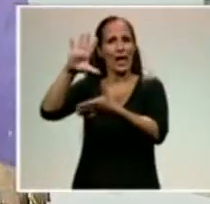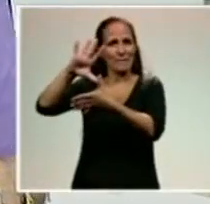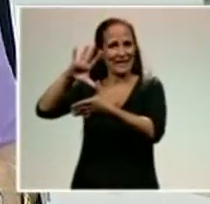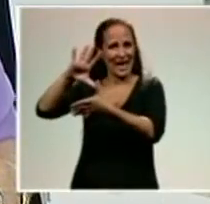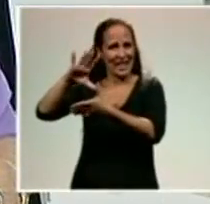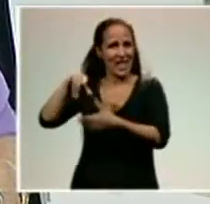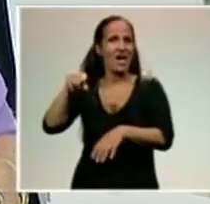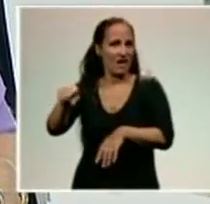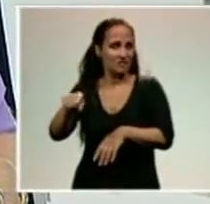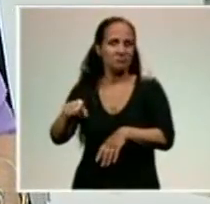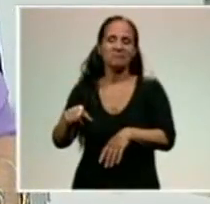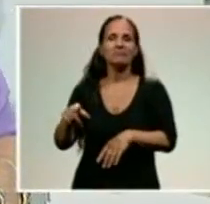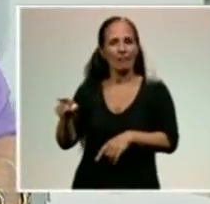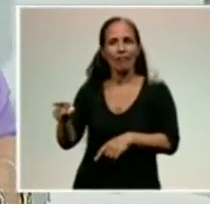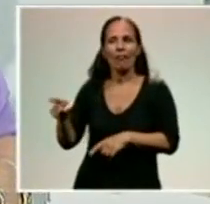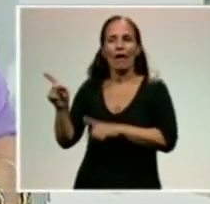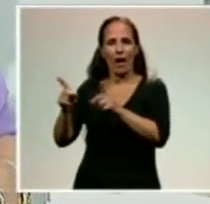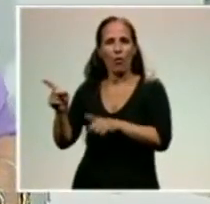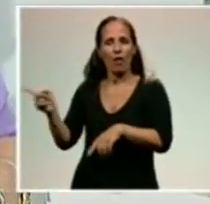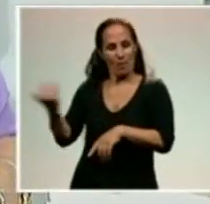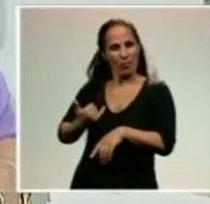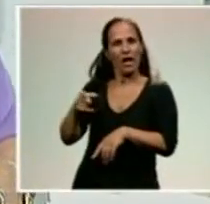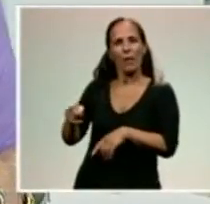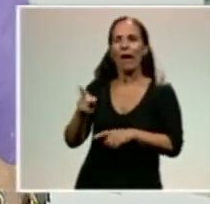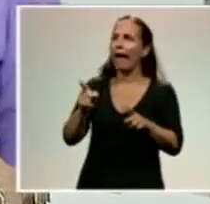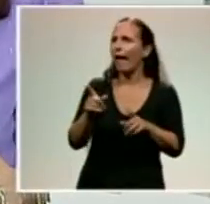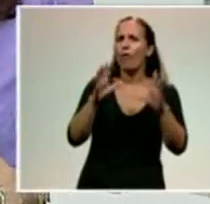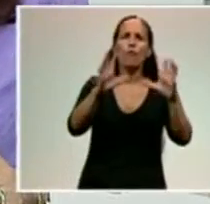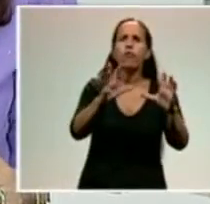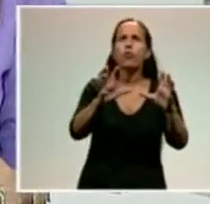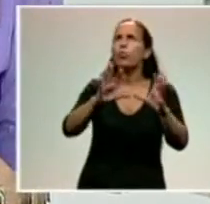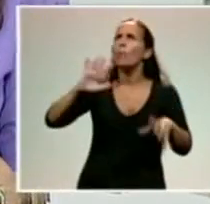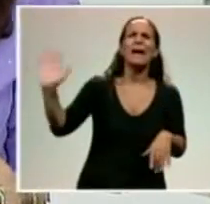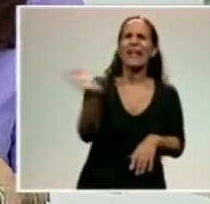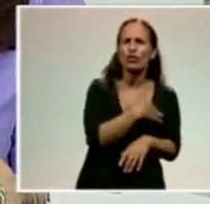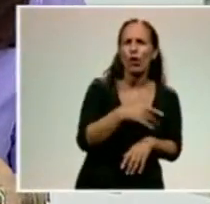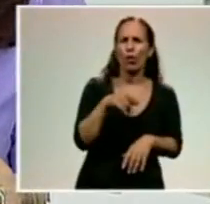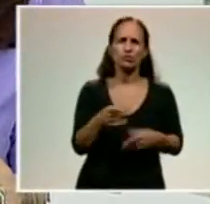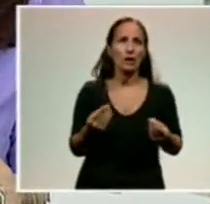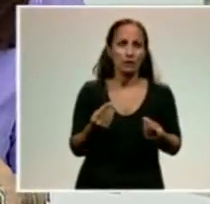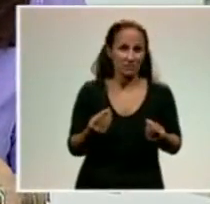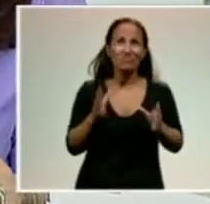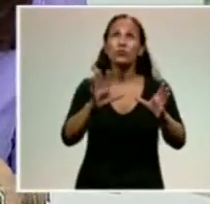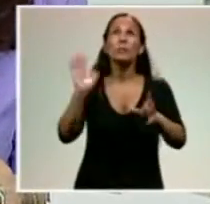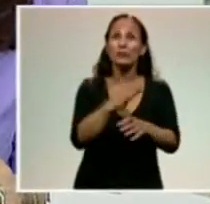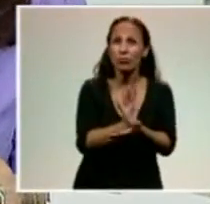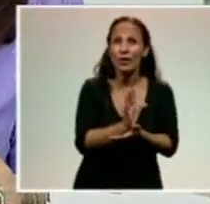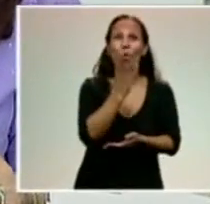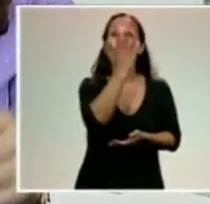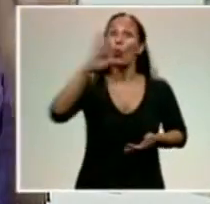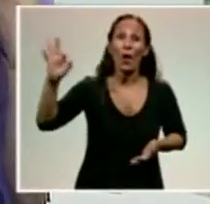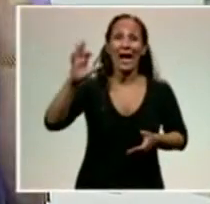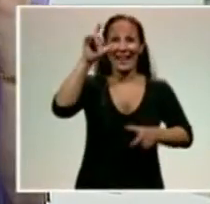Algunos me decían, Aníbal, se quejaban de que en Fútbol para Todos, que permite que 40 millones de